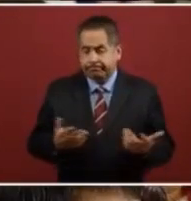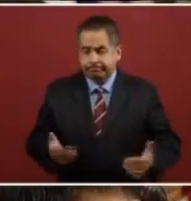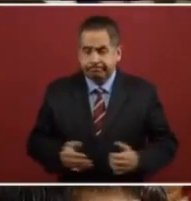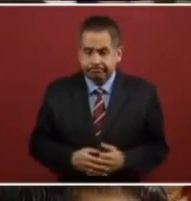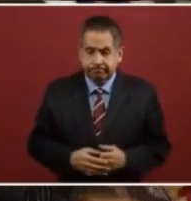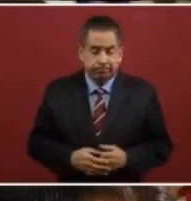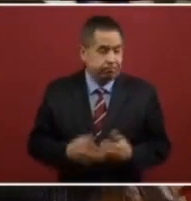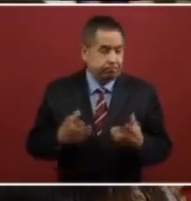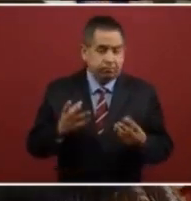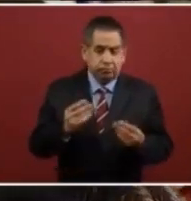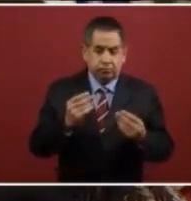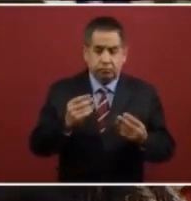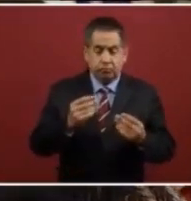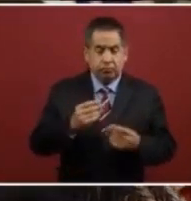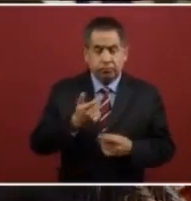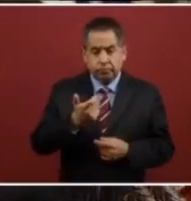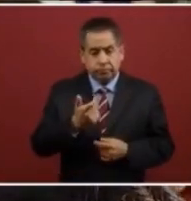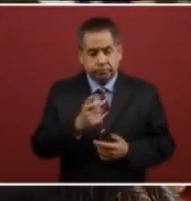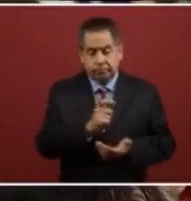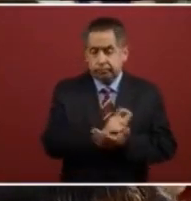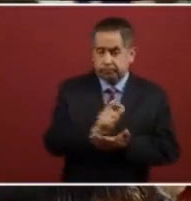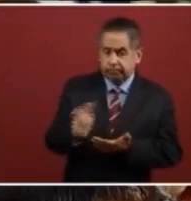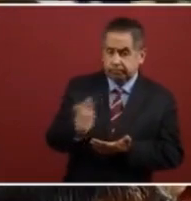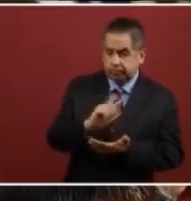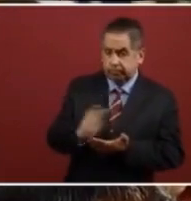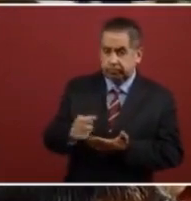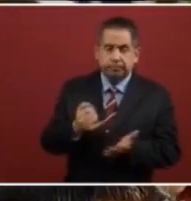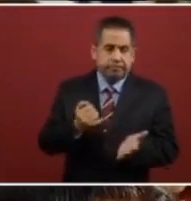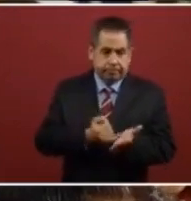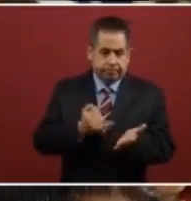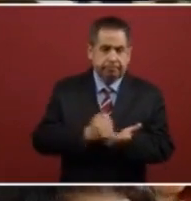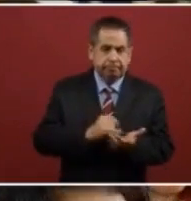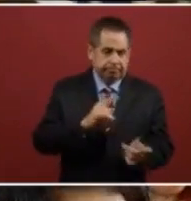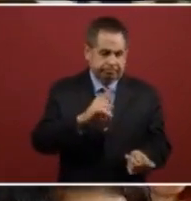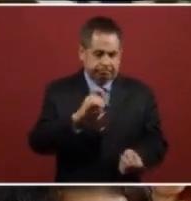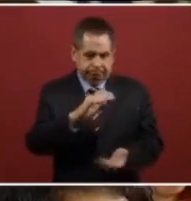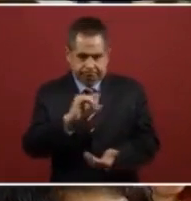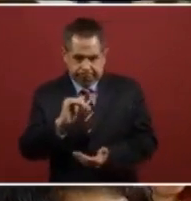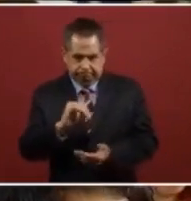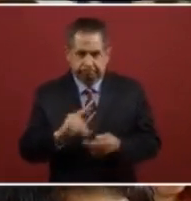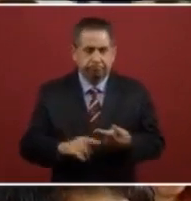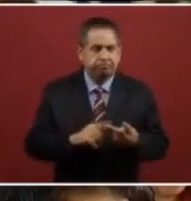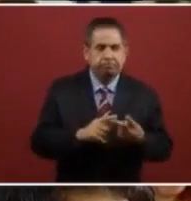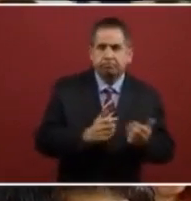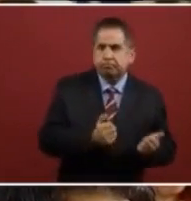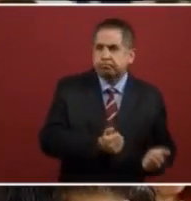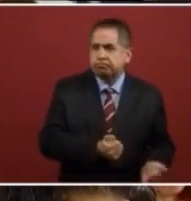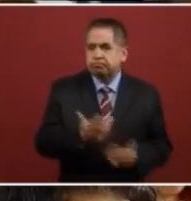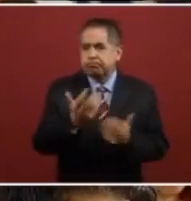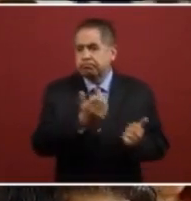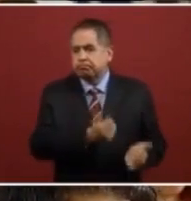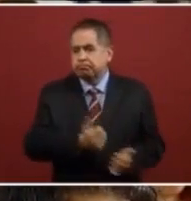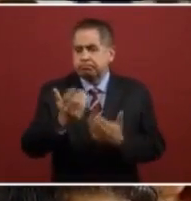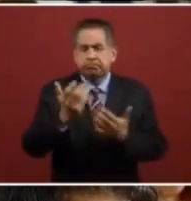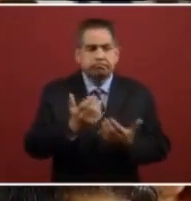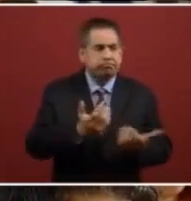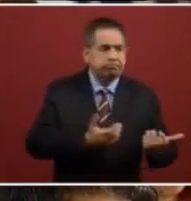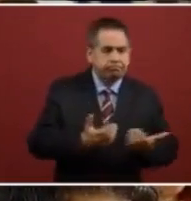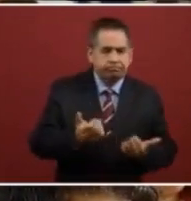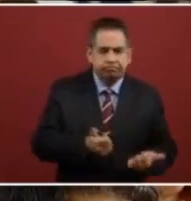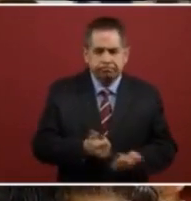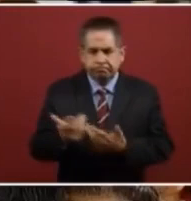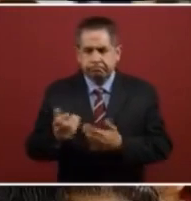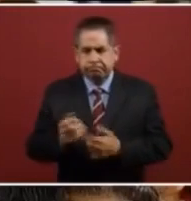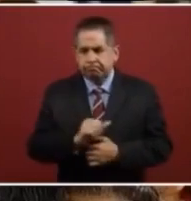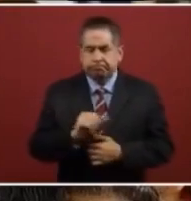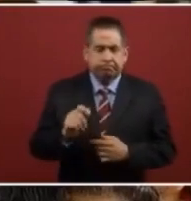es mucho dinero lo que se paga, tanto por impuestos, tanto por transportar los productos, ya